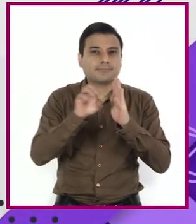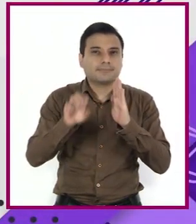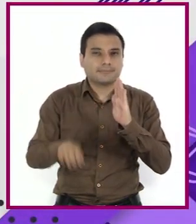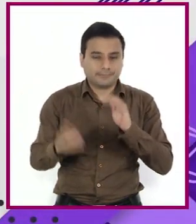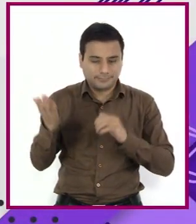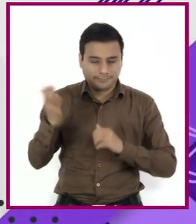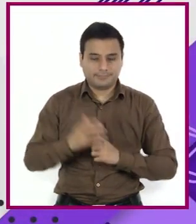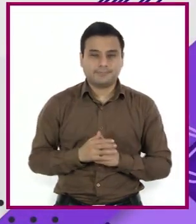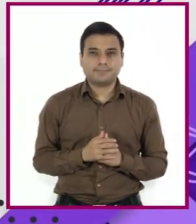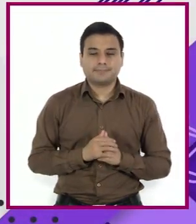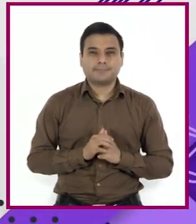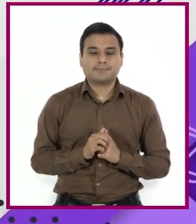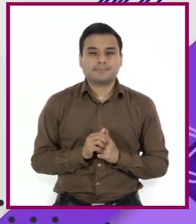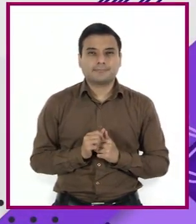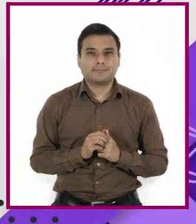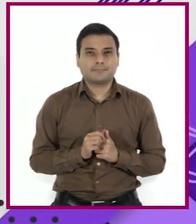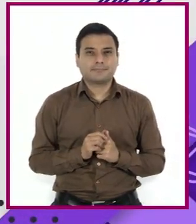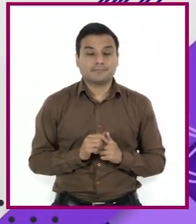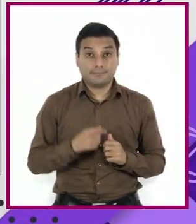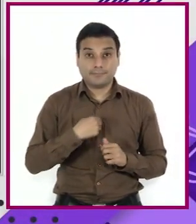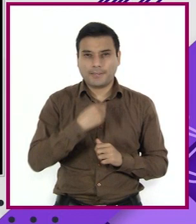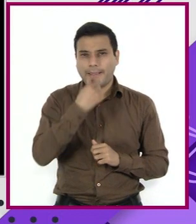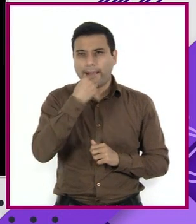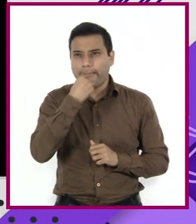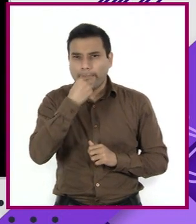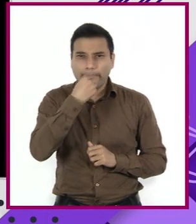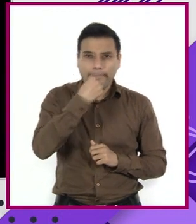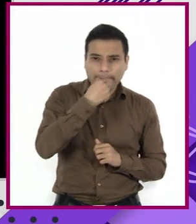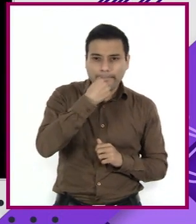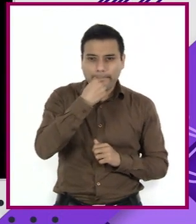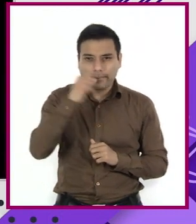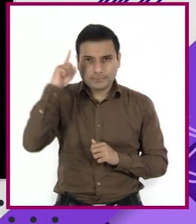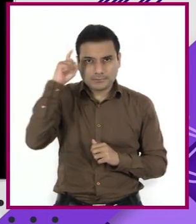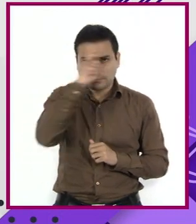¿Por qué es tan difícil ser árbitro o árbitra de fútbol?